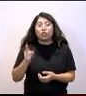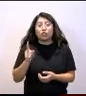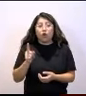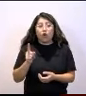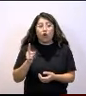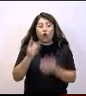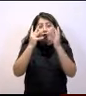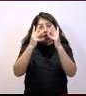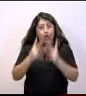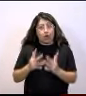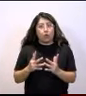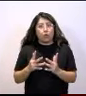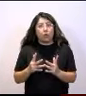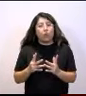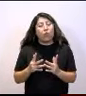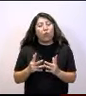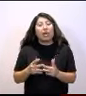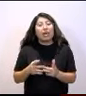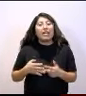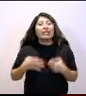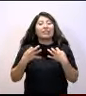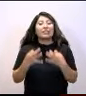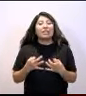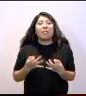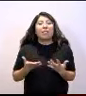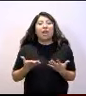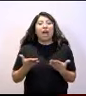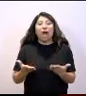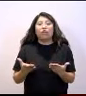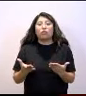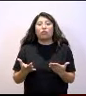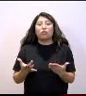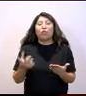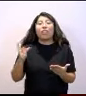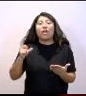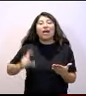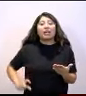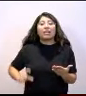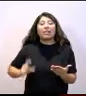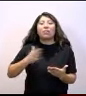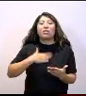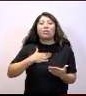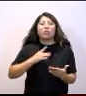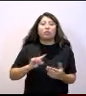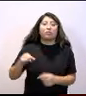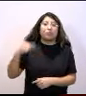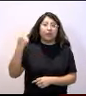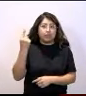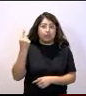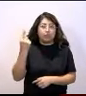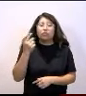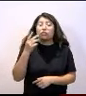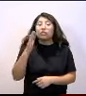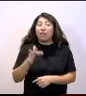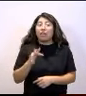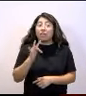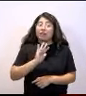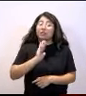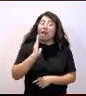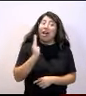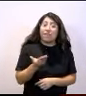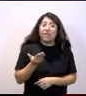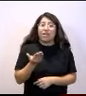hacer cuentas, que favorece siempre a las rentas y patrimonios más altos y que una vez más perjudicará